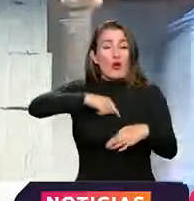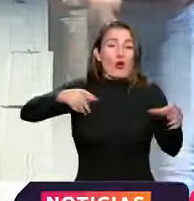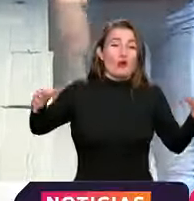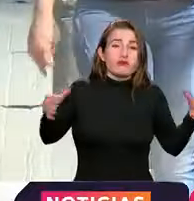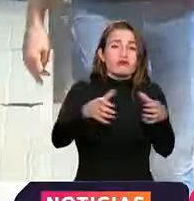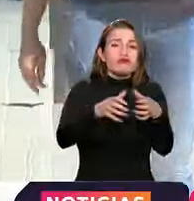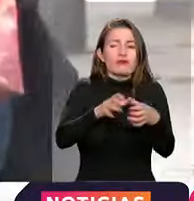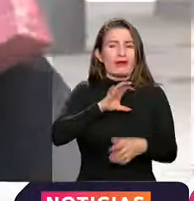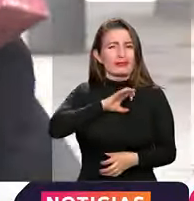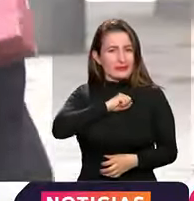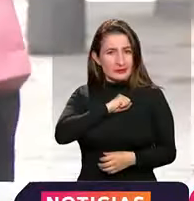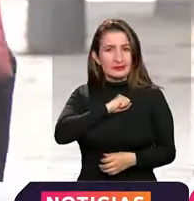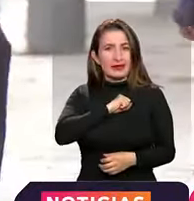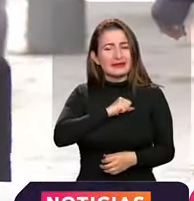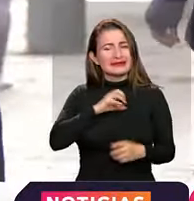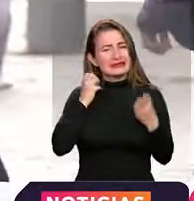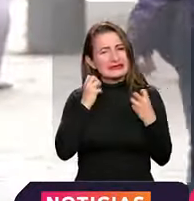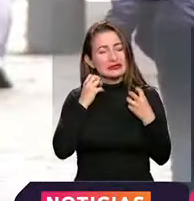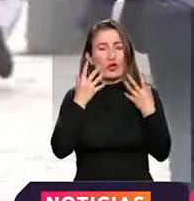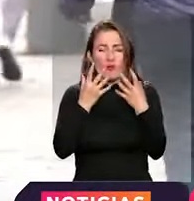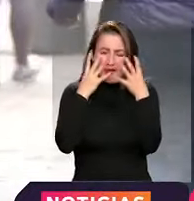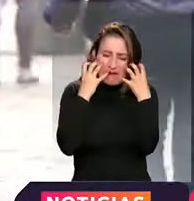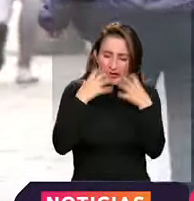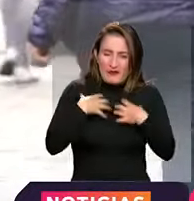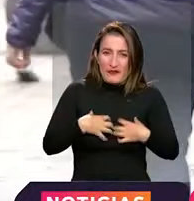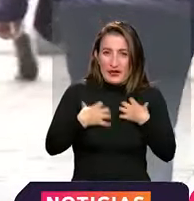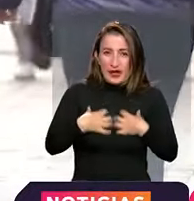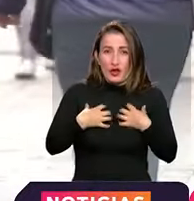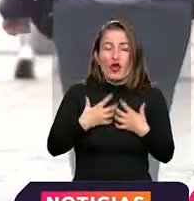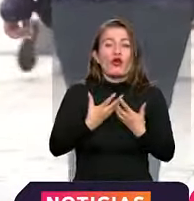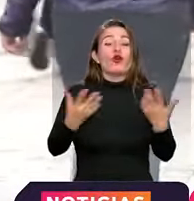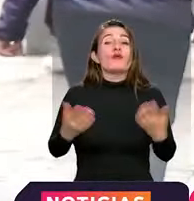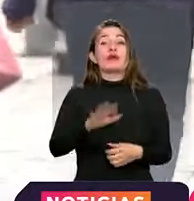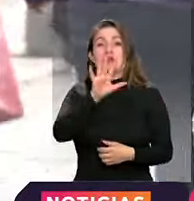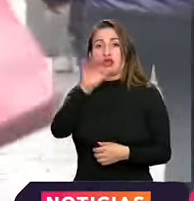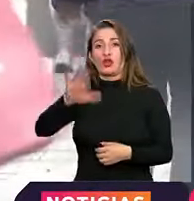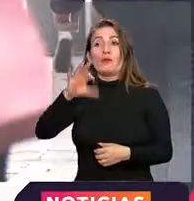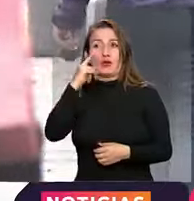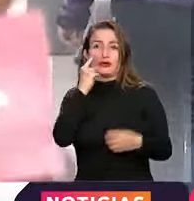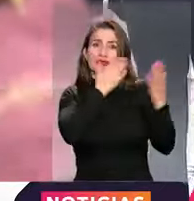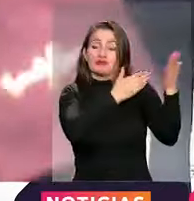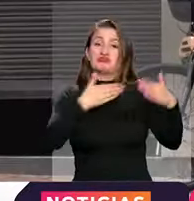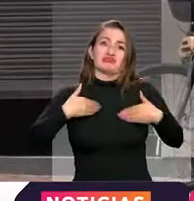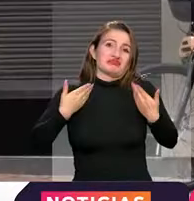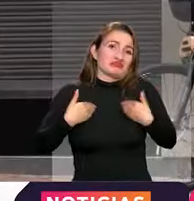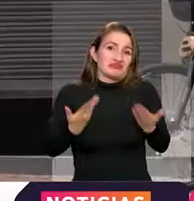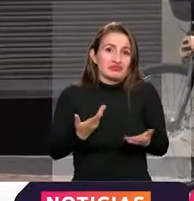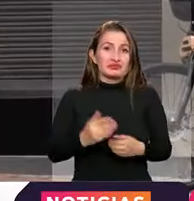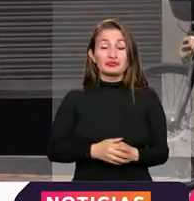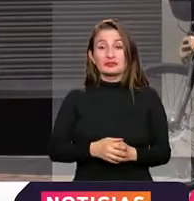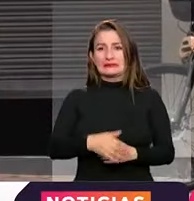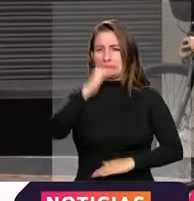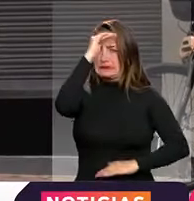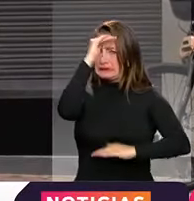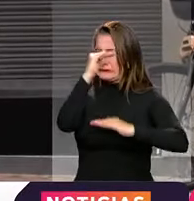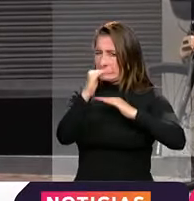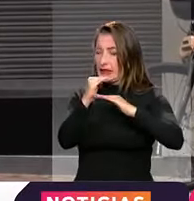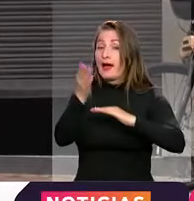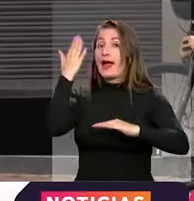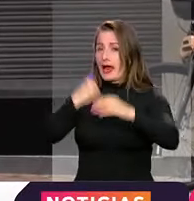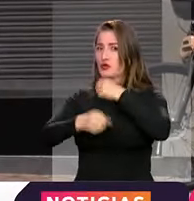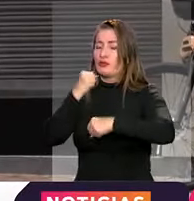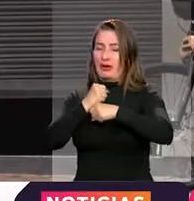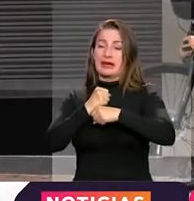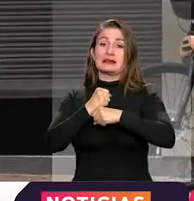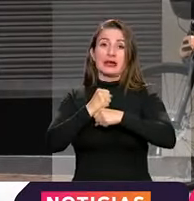coyuntura es la tristeza, ira, miedo y frustración, y solo el 5% se sienten alegres, cifra que disminuyó comparada con el